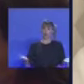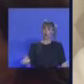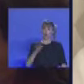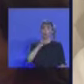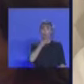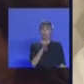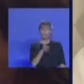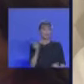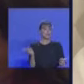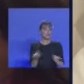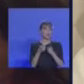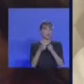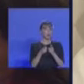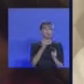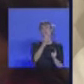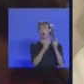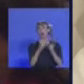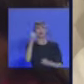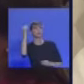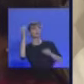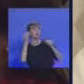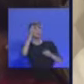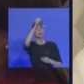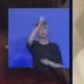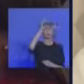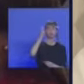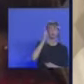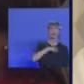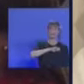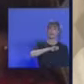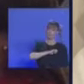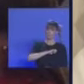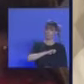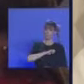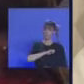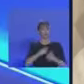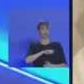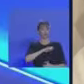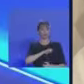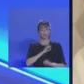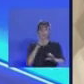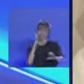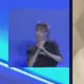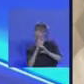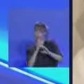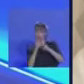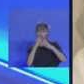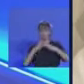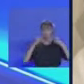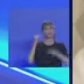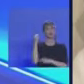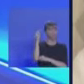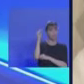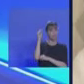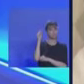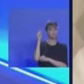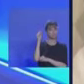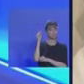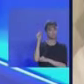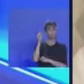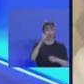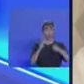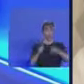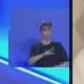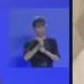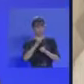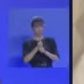que esos ciudadanos que viven en las comunidades menos desarrolladas tengan opciones cada día de acercarse a niveles de renta, a niveles de vida de las